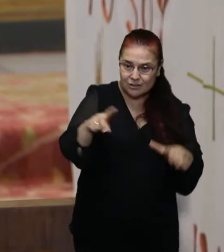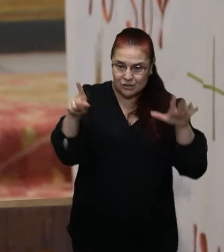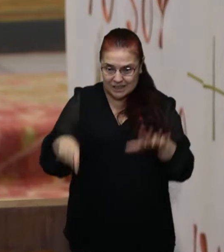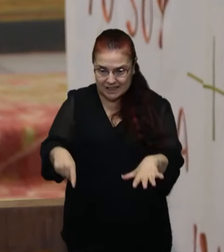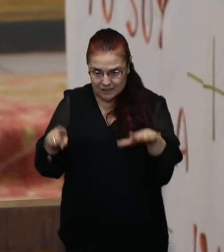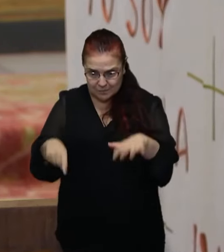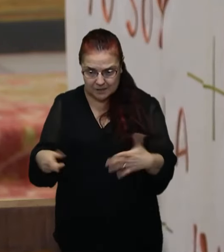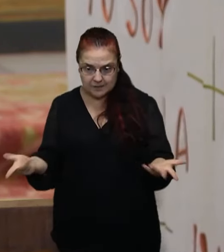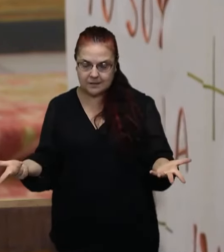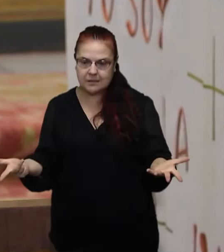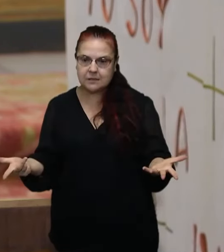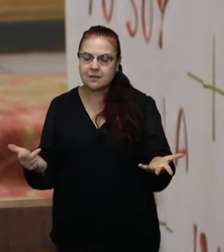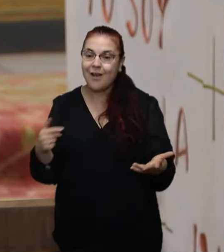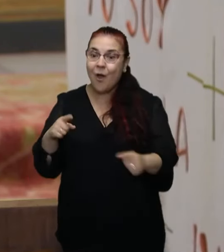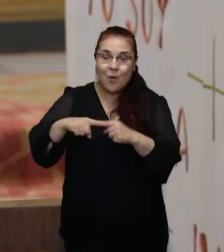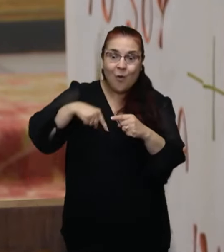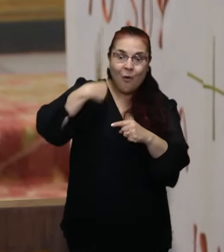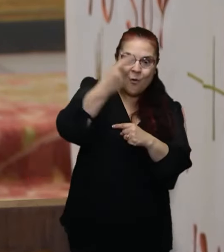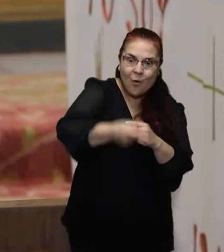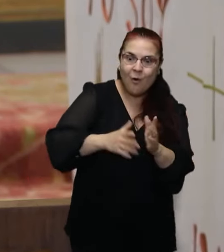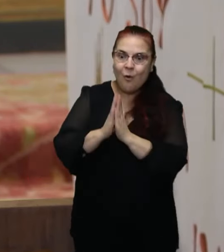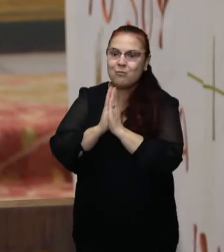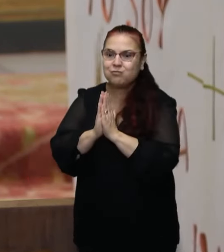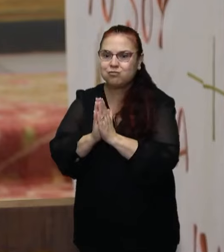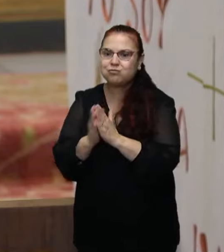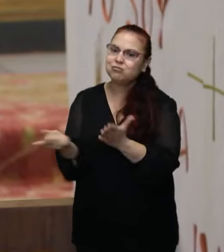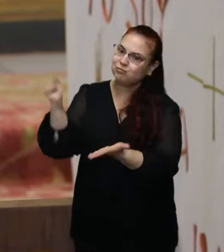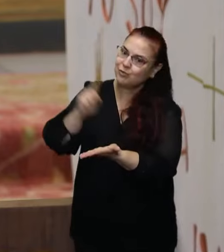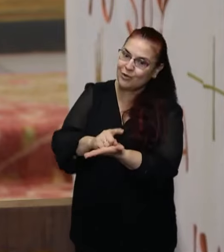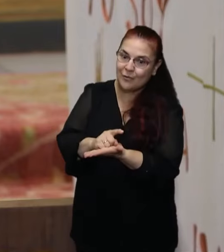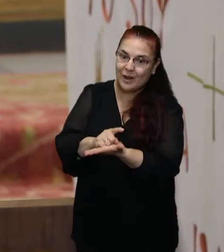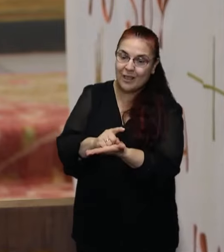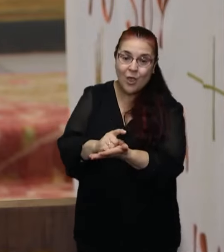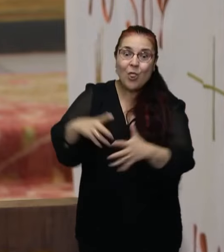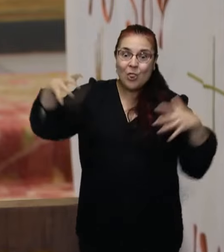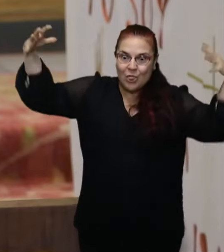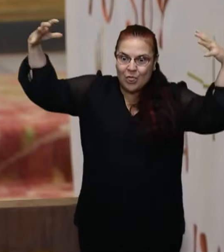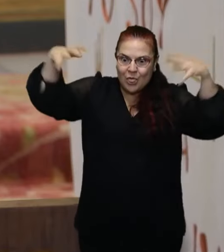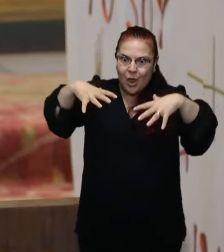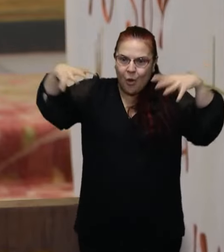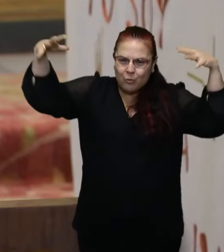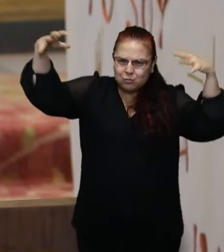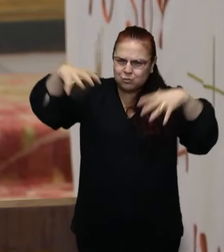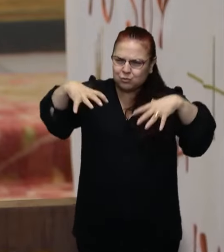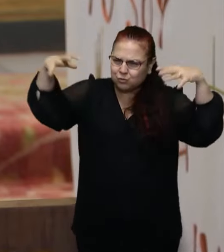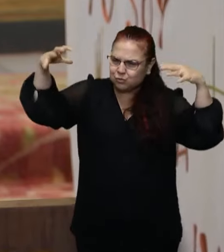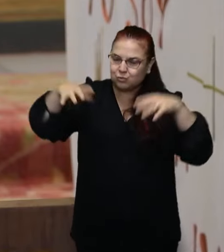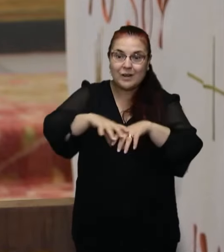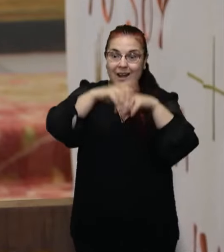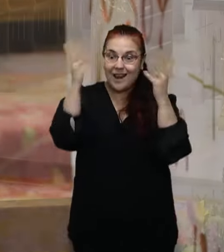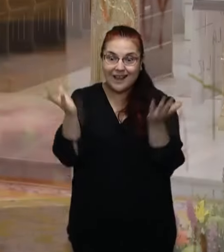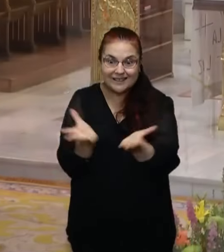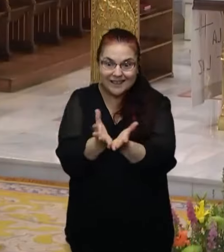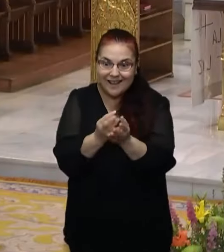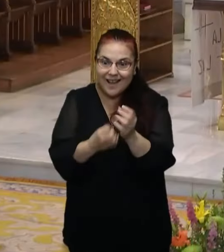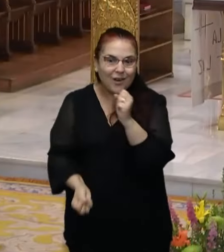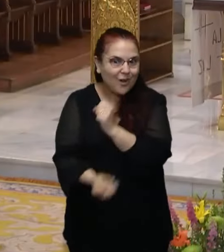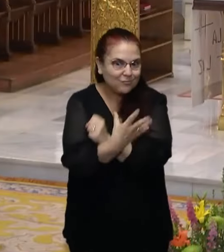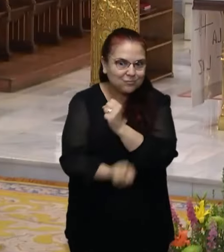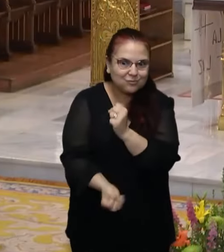3 años y 6 meses. Luego volví a orar, y el cielo derramó lluvia y la tierra produjo sus